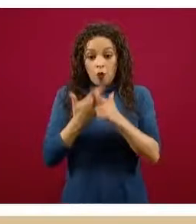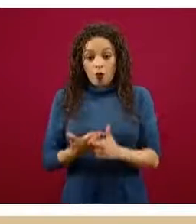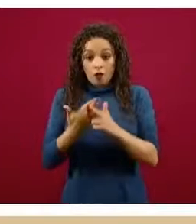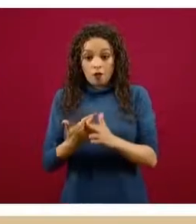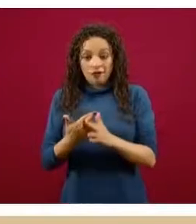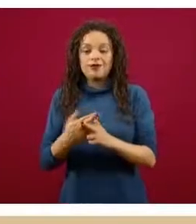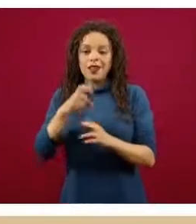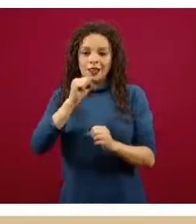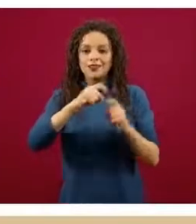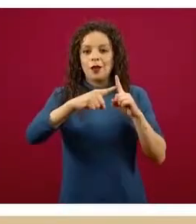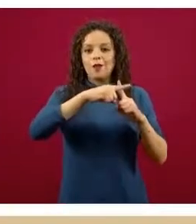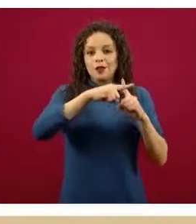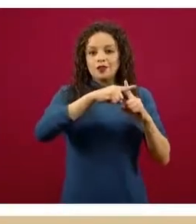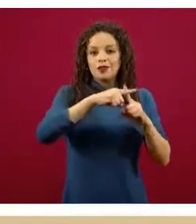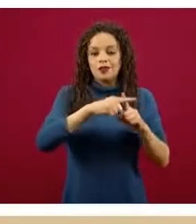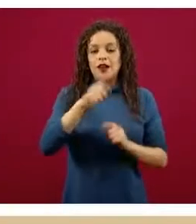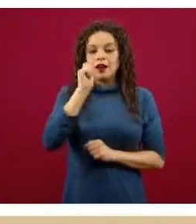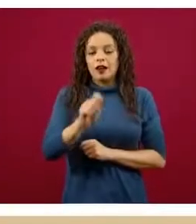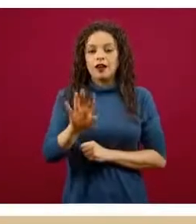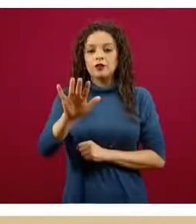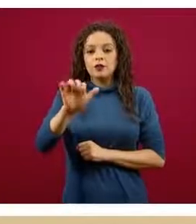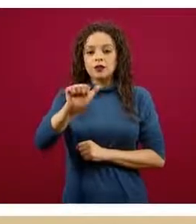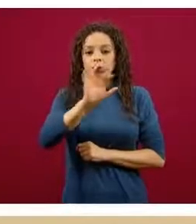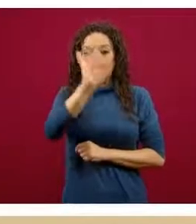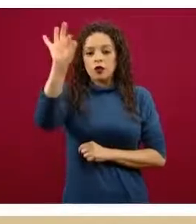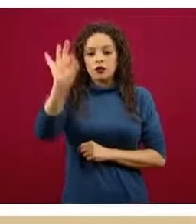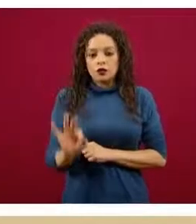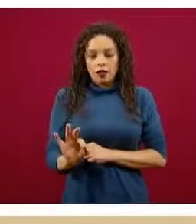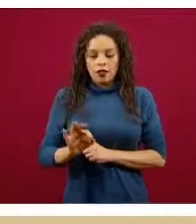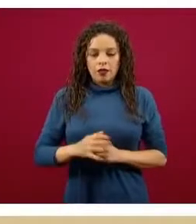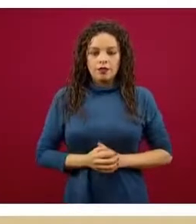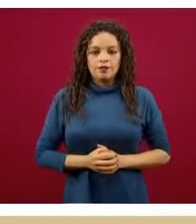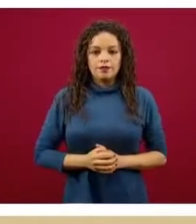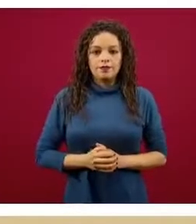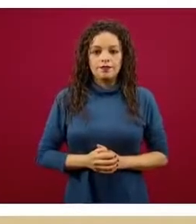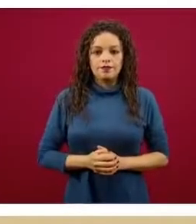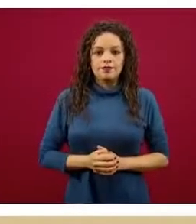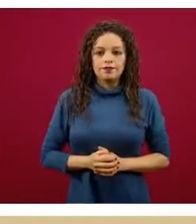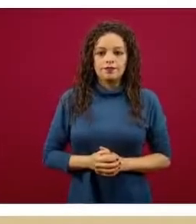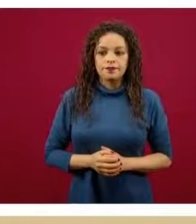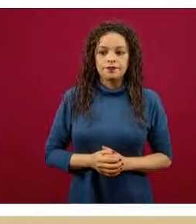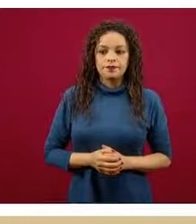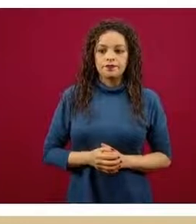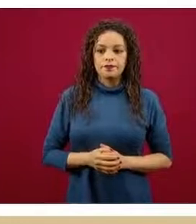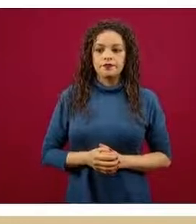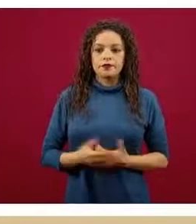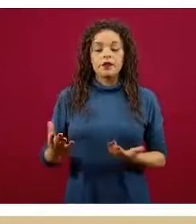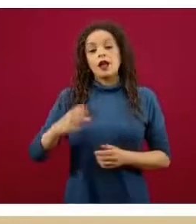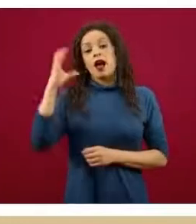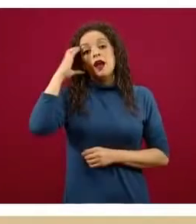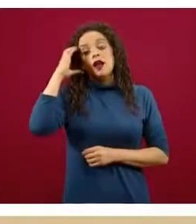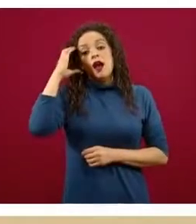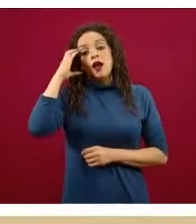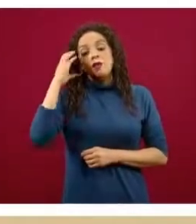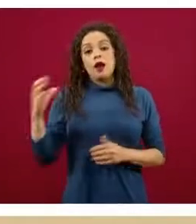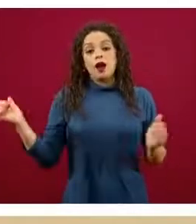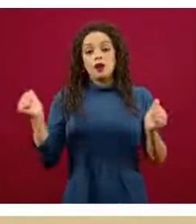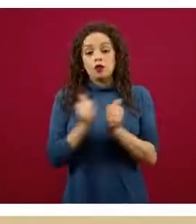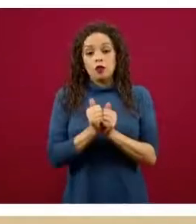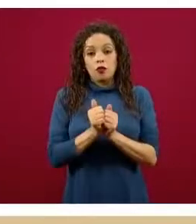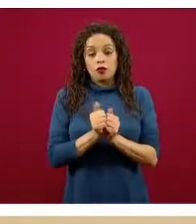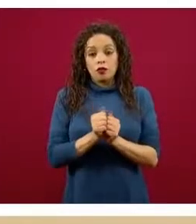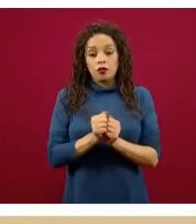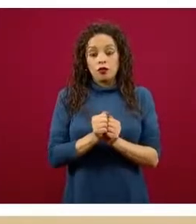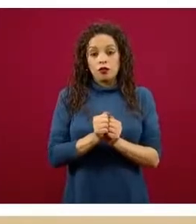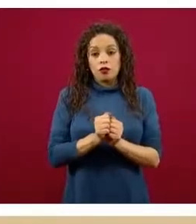positivo, es del 56%. Y para las camas para atender IRAG con ventilador, que son las